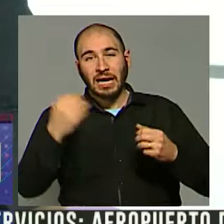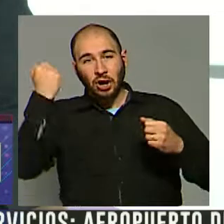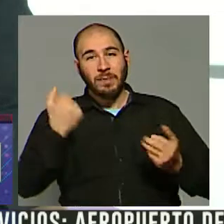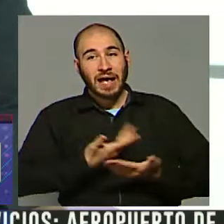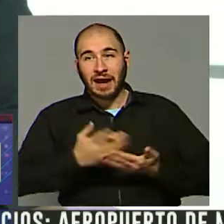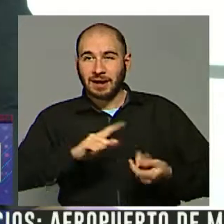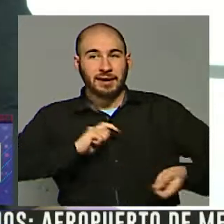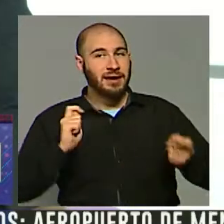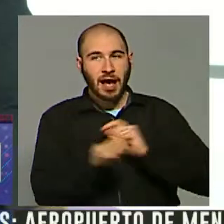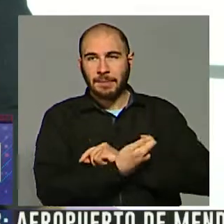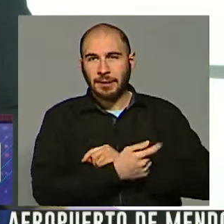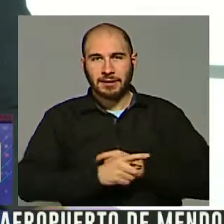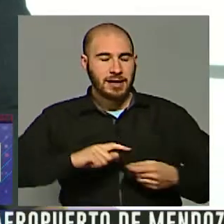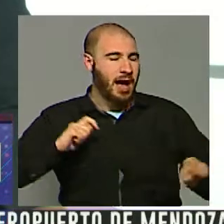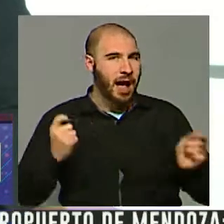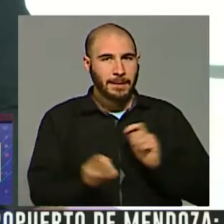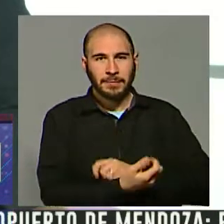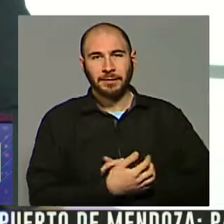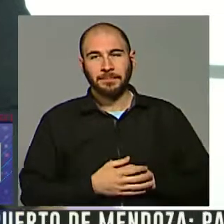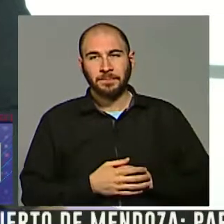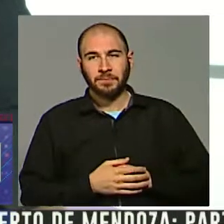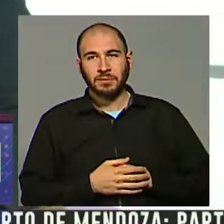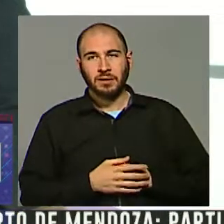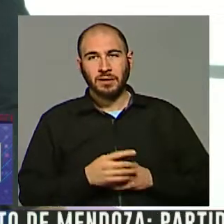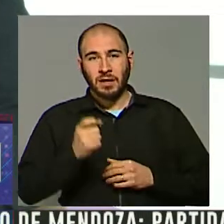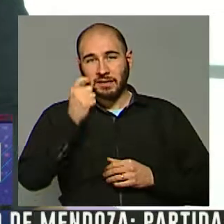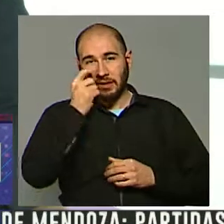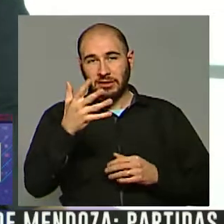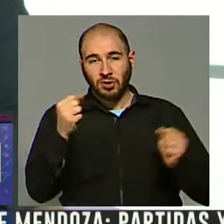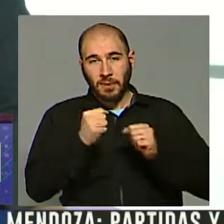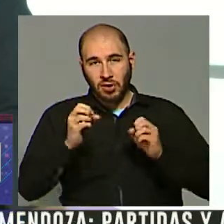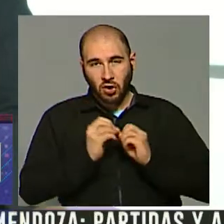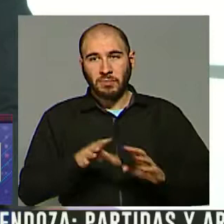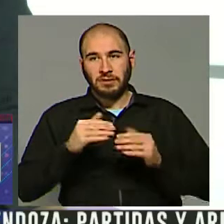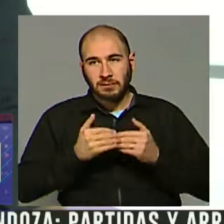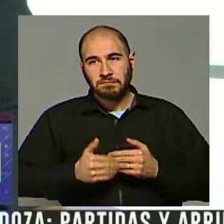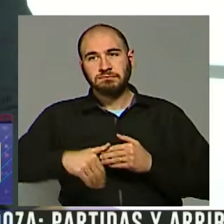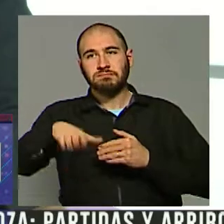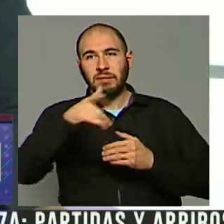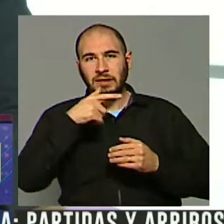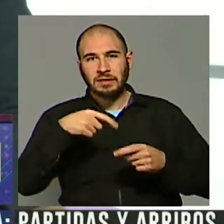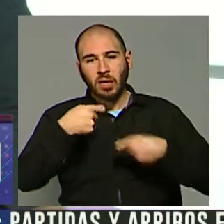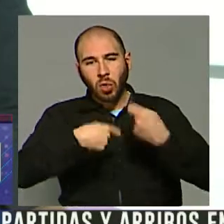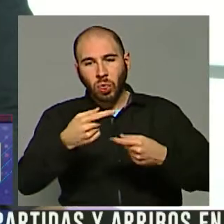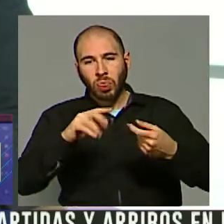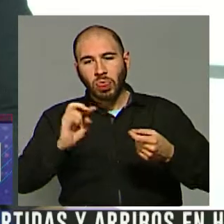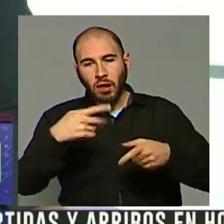macroeconómicas cambiaron de manera considerable, yo diría desde el 25 de mayo cuando comenzó esta especie de corrida